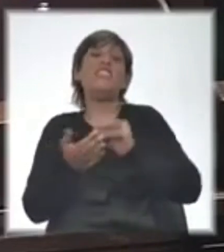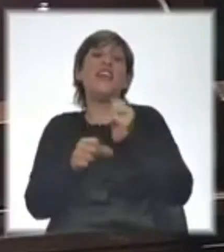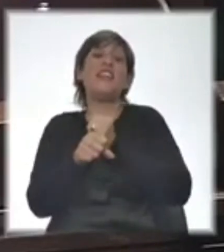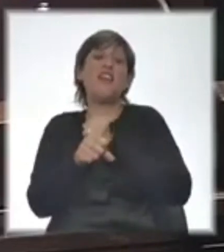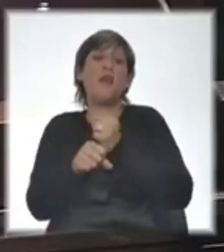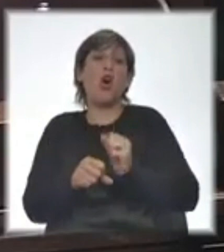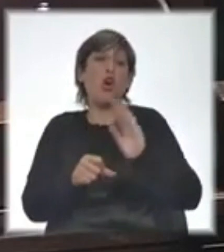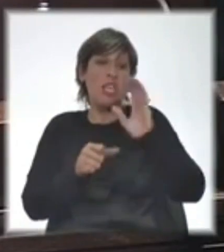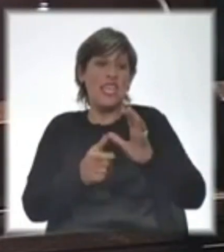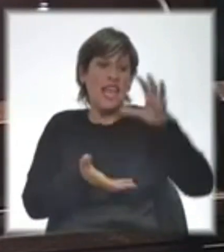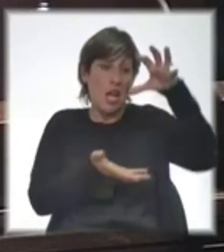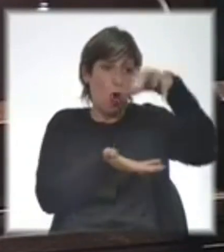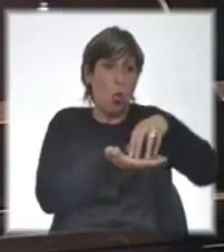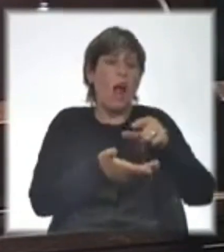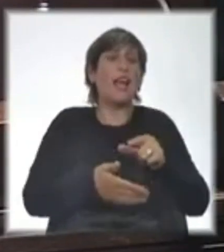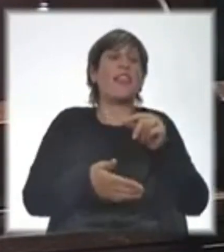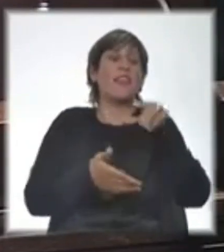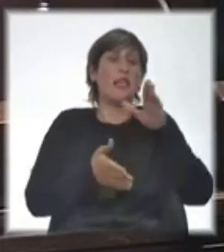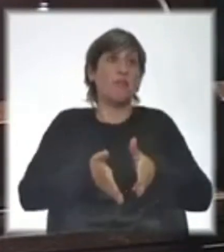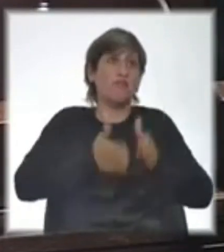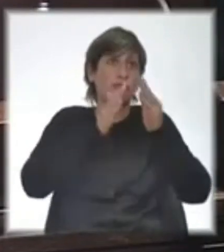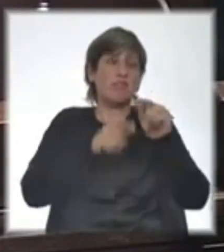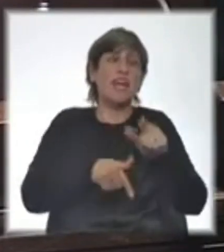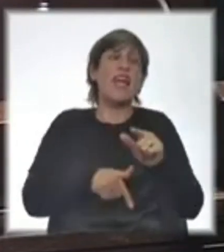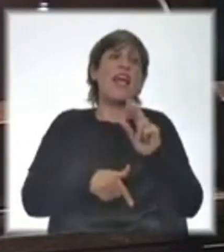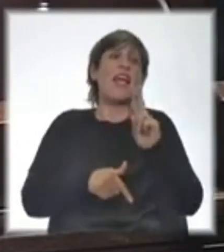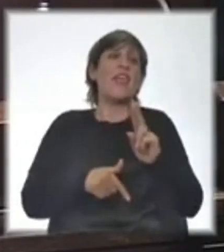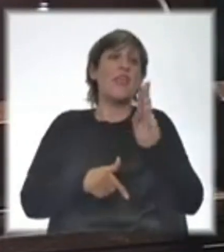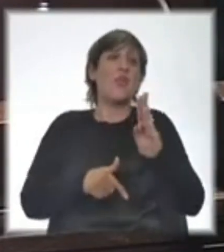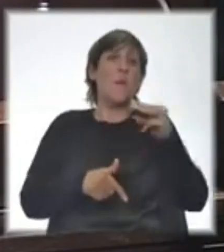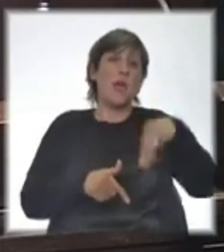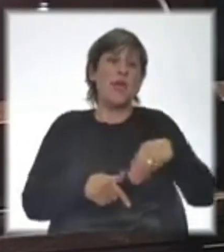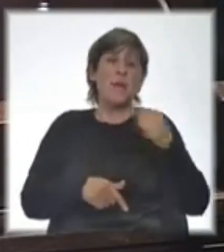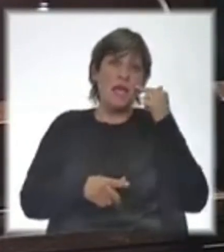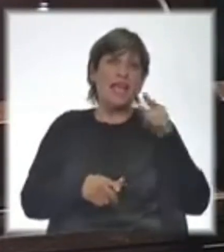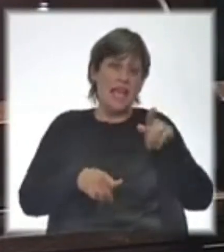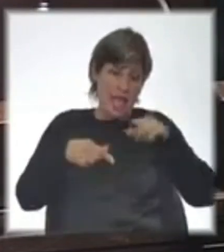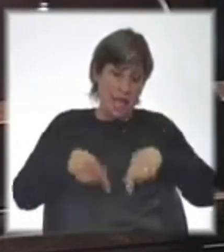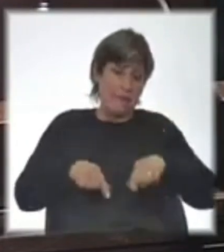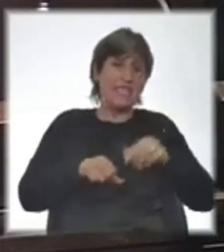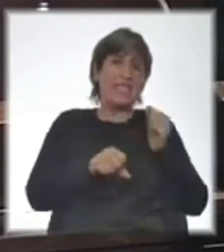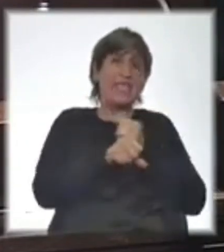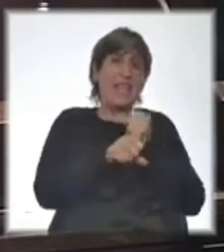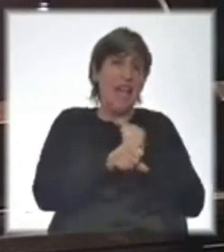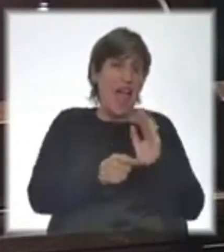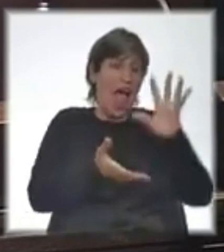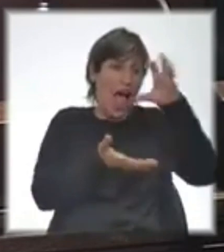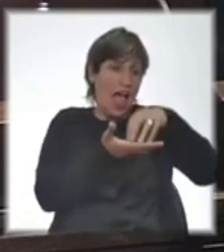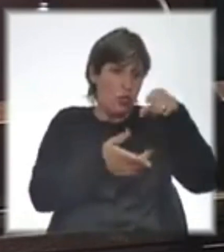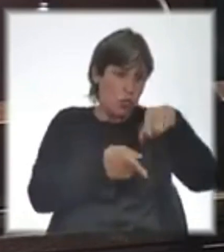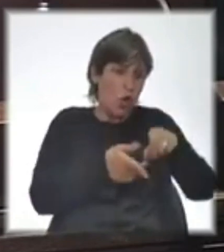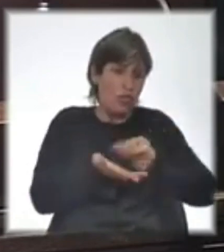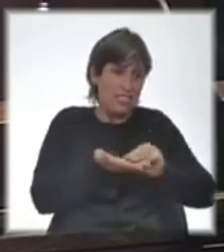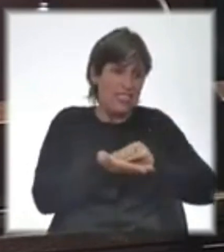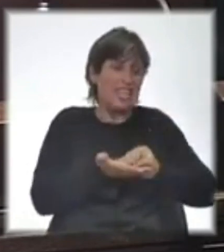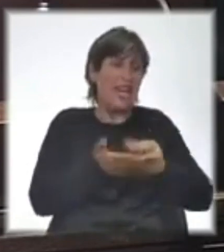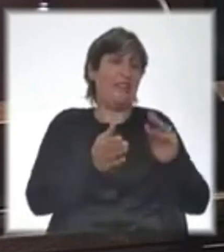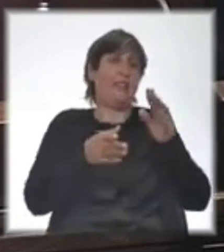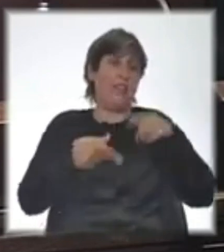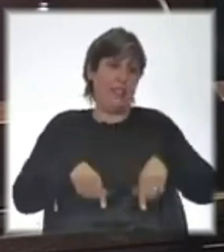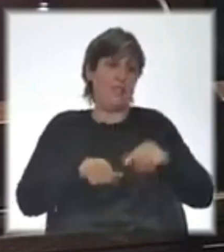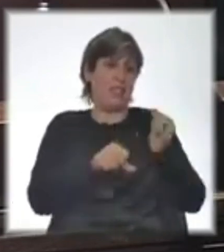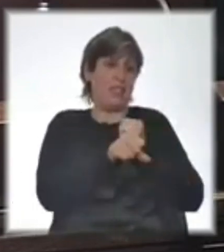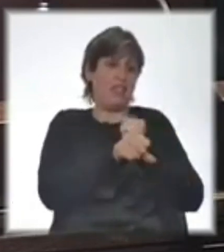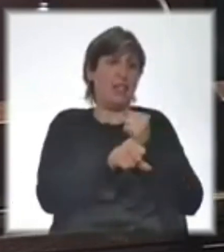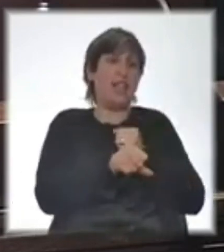UPM, en un hecho sin precedentes, el Ministerio de Trabajo instaló una oficina del Ministerio de Trabajo que hace 10 días